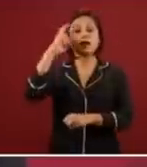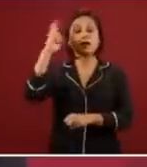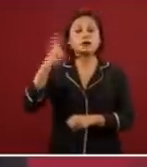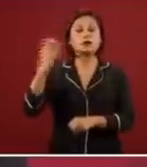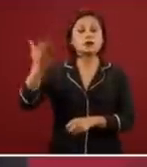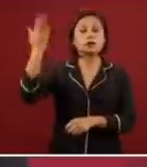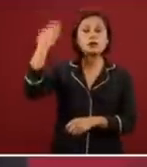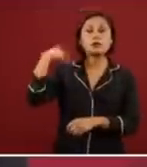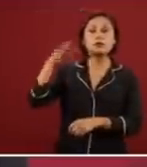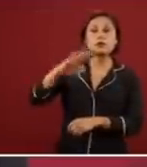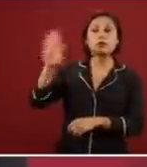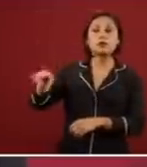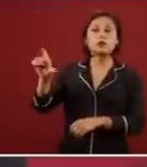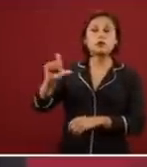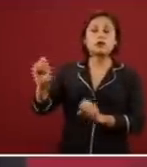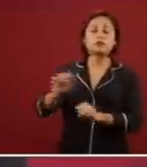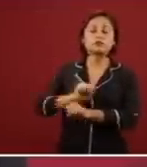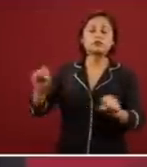el sábado